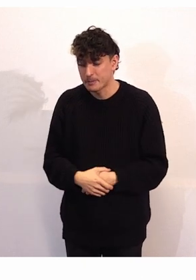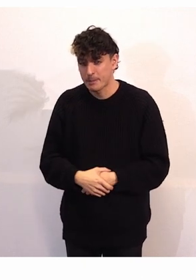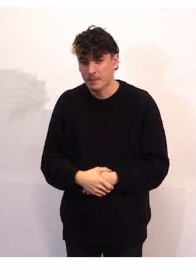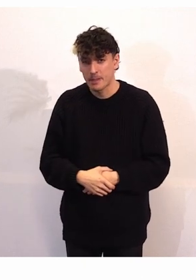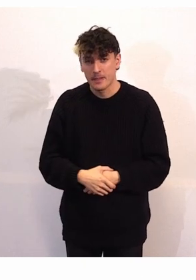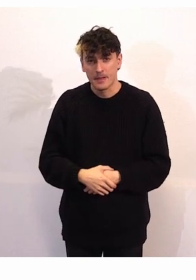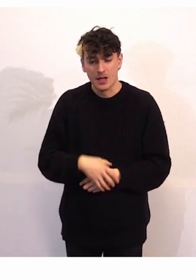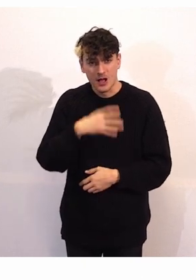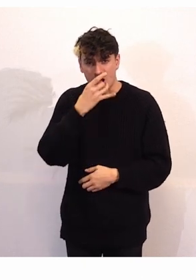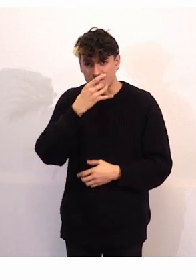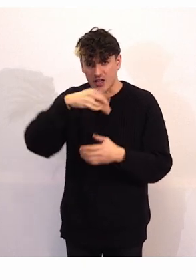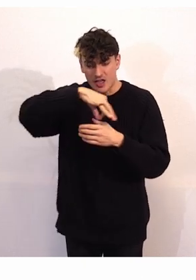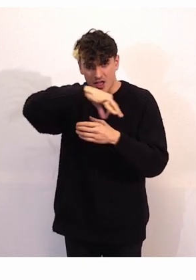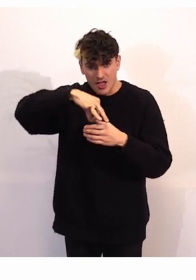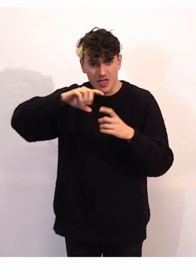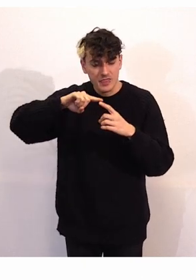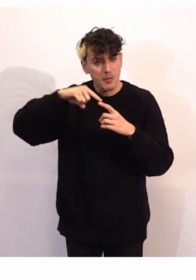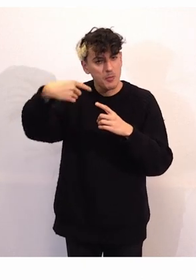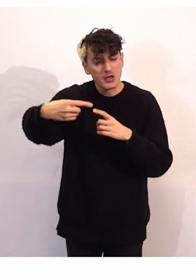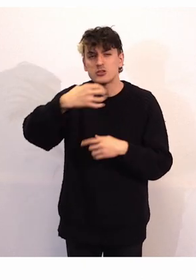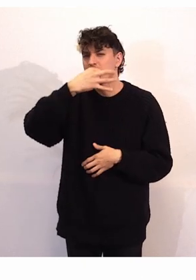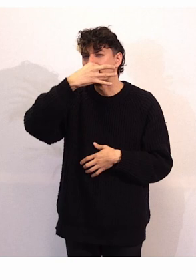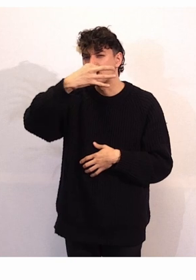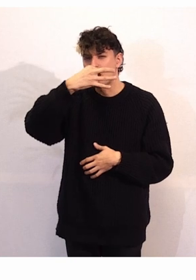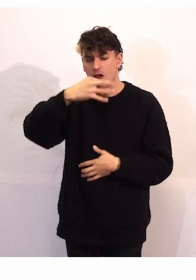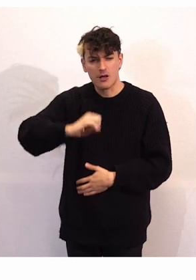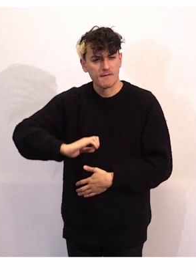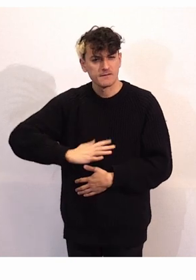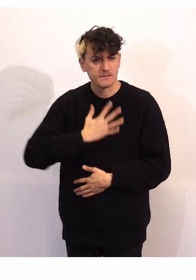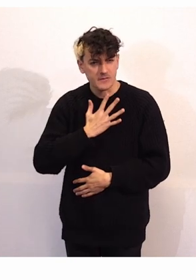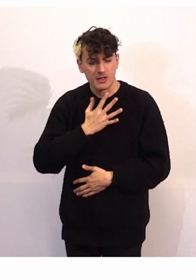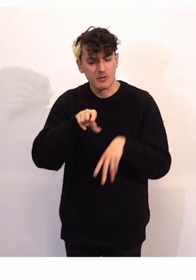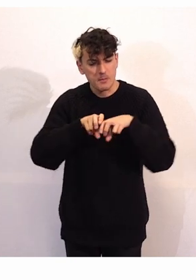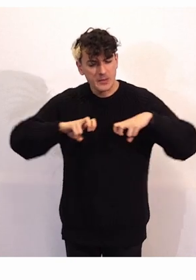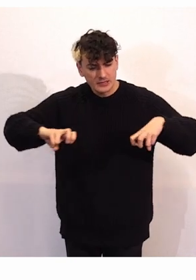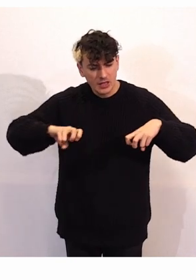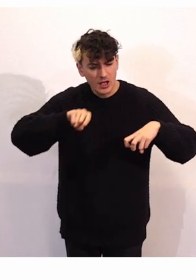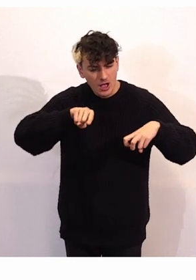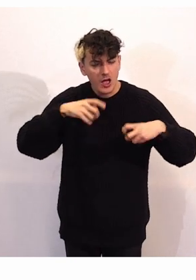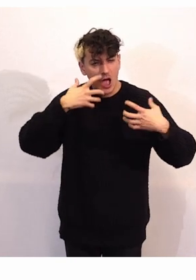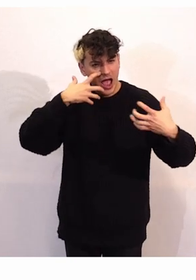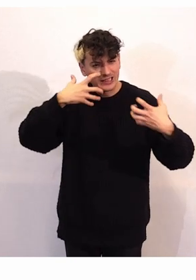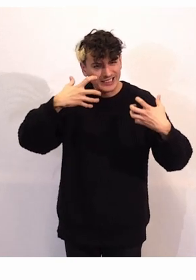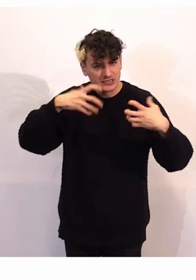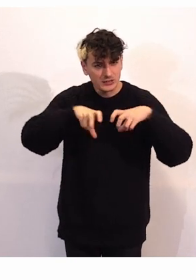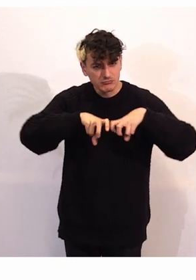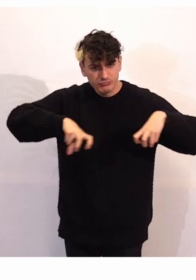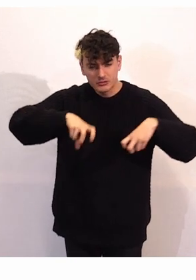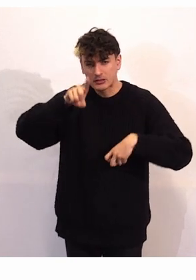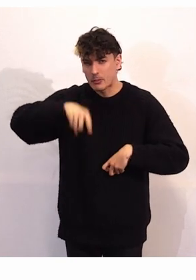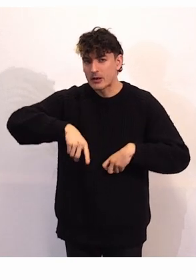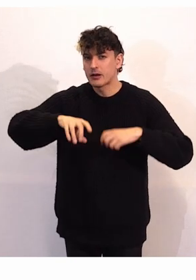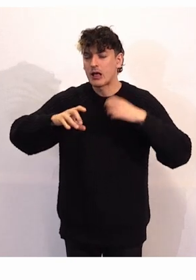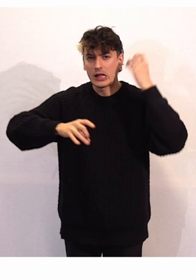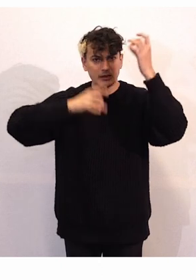este café tendremos una charla inspiradora con una mesa con artistas y una dinámica como la de